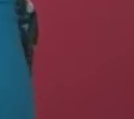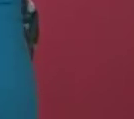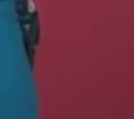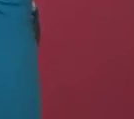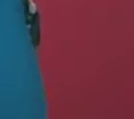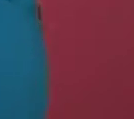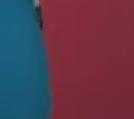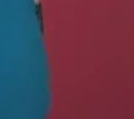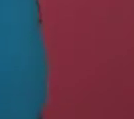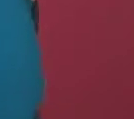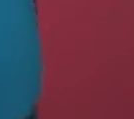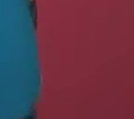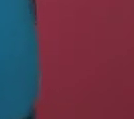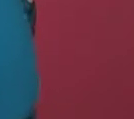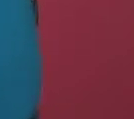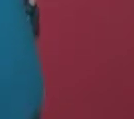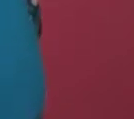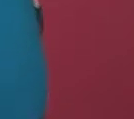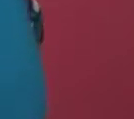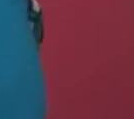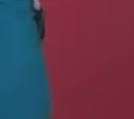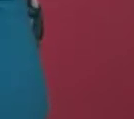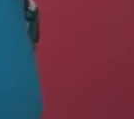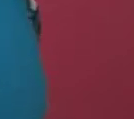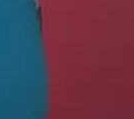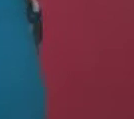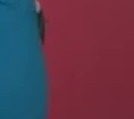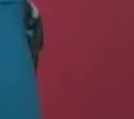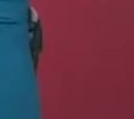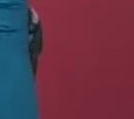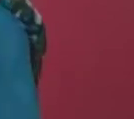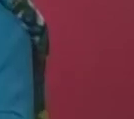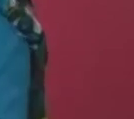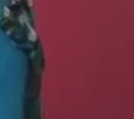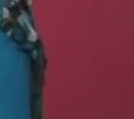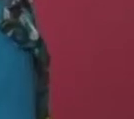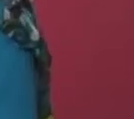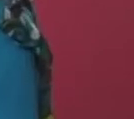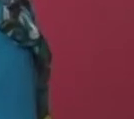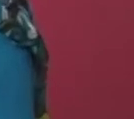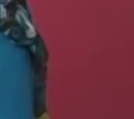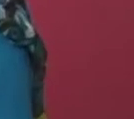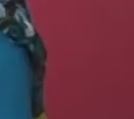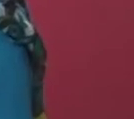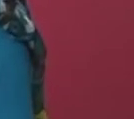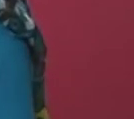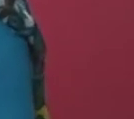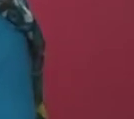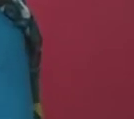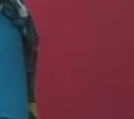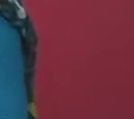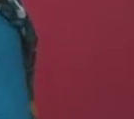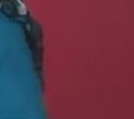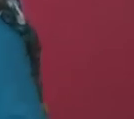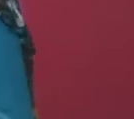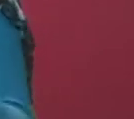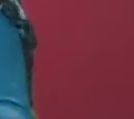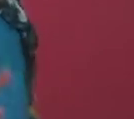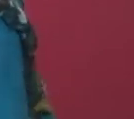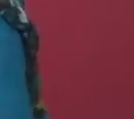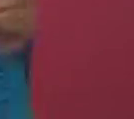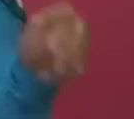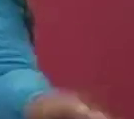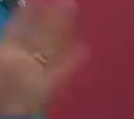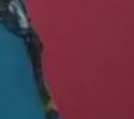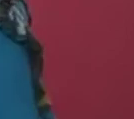pasa, que cuando el profeta empieza a comprar, vender el mensaje, eso es lo que está pasando. Y este Simón el mago, y comenzó,